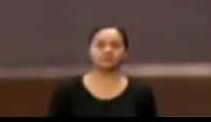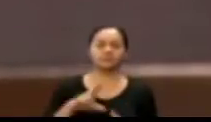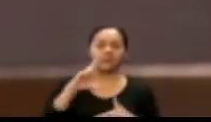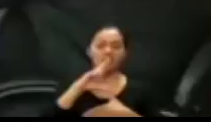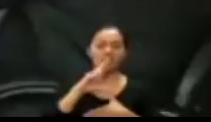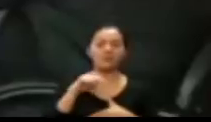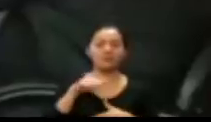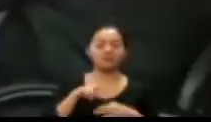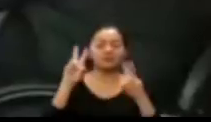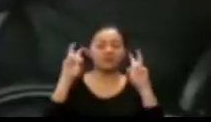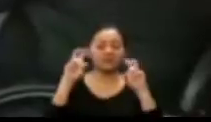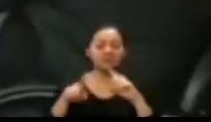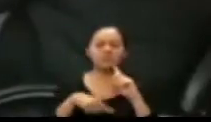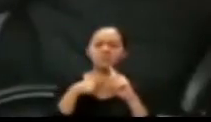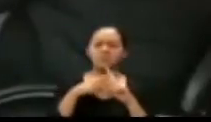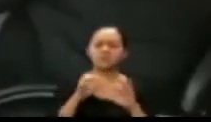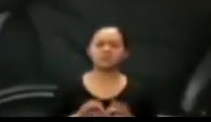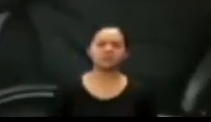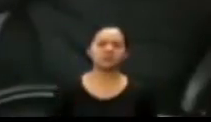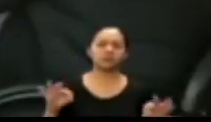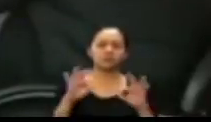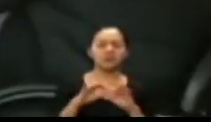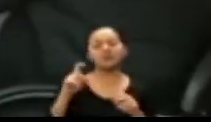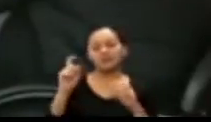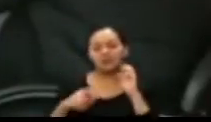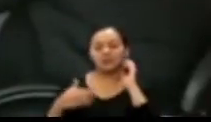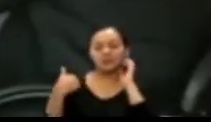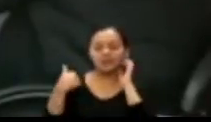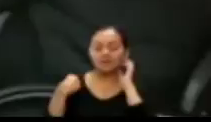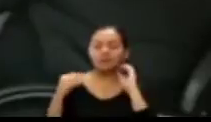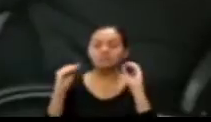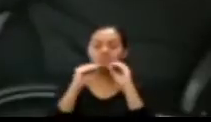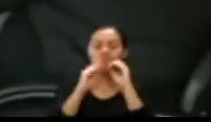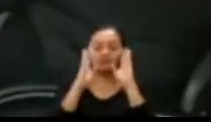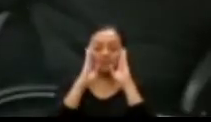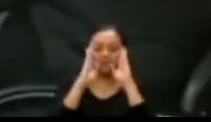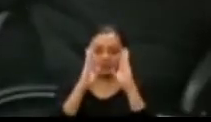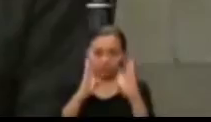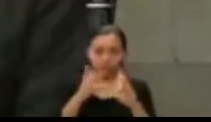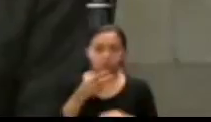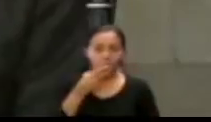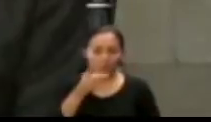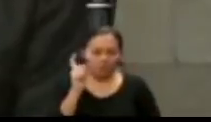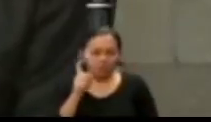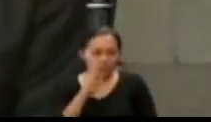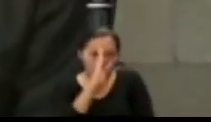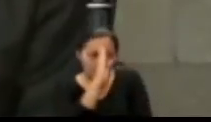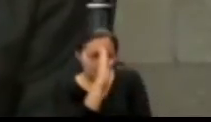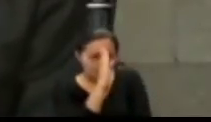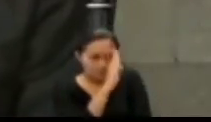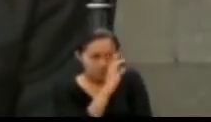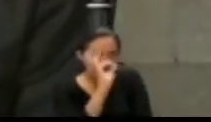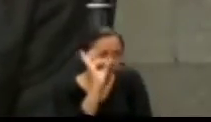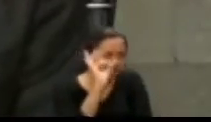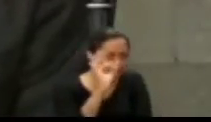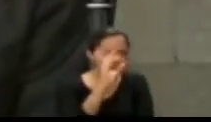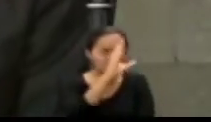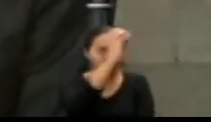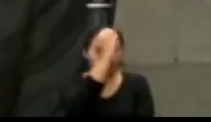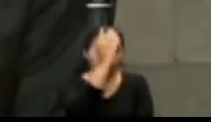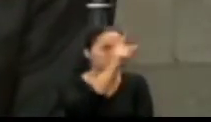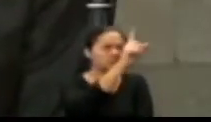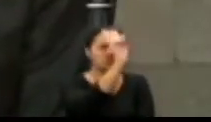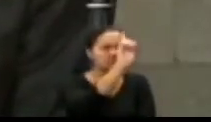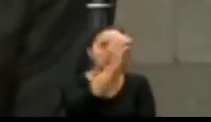este es el tema bastante importante, hay que tener atención, los pueblos tienen que tener atención, informarse de forma alternativa, participar,